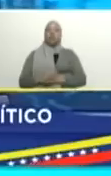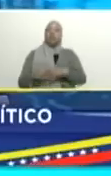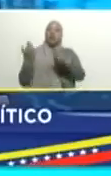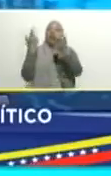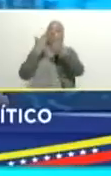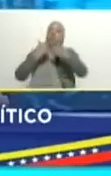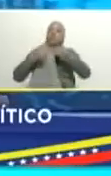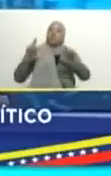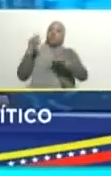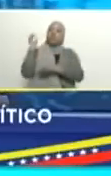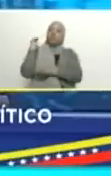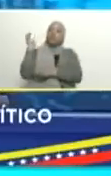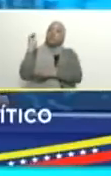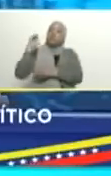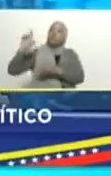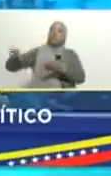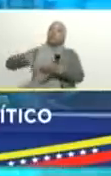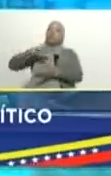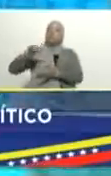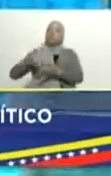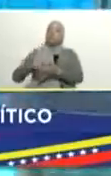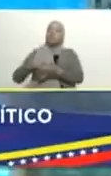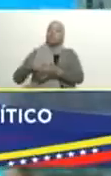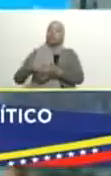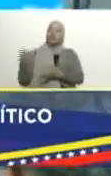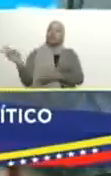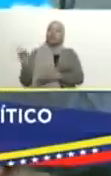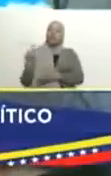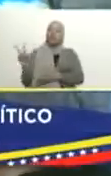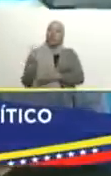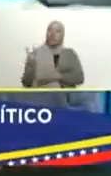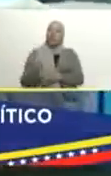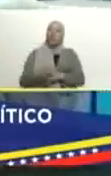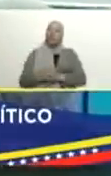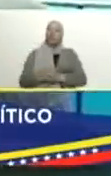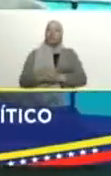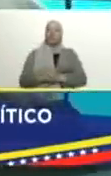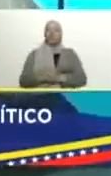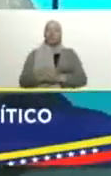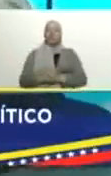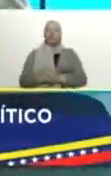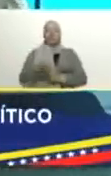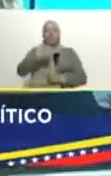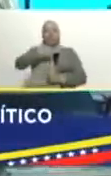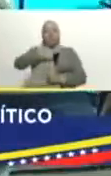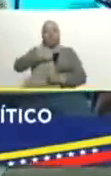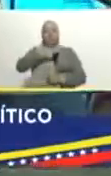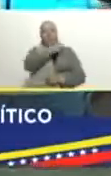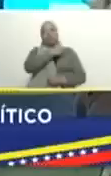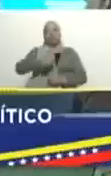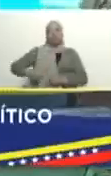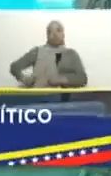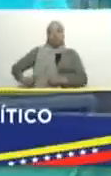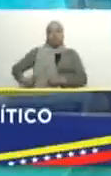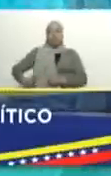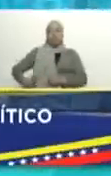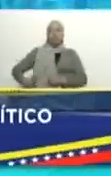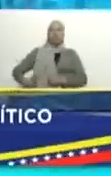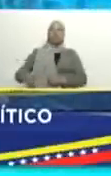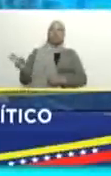soberanísima Asamblea Nacional de la República Bolivariana de Venezuela, yo, como presidente de la